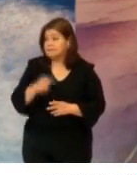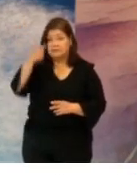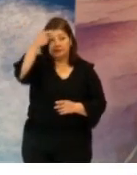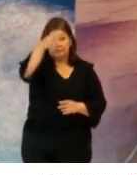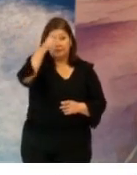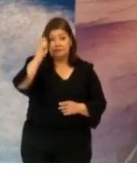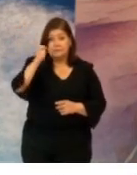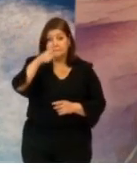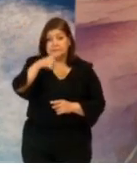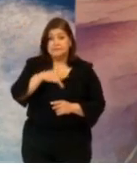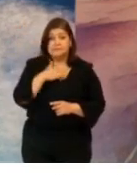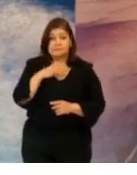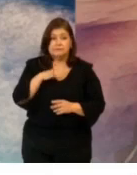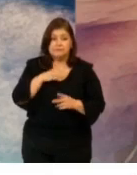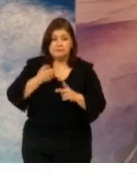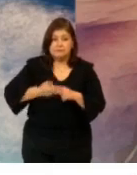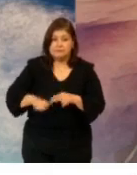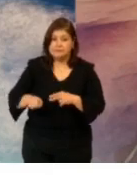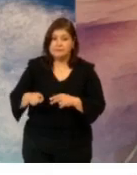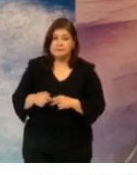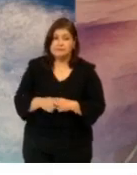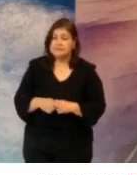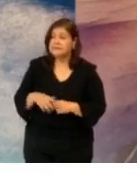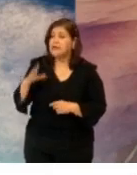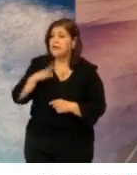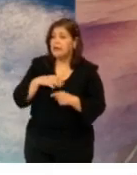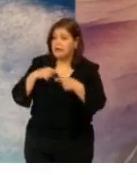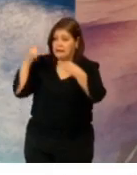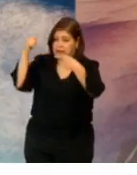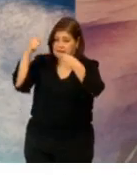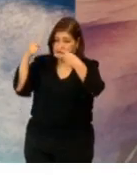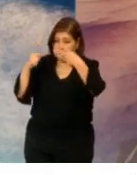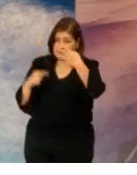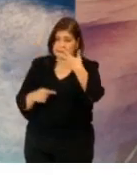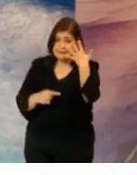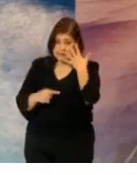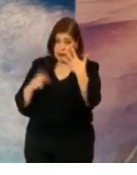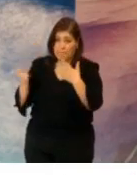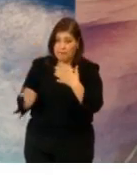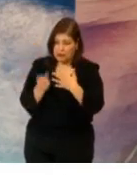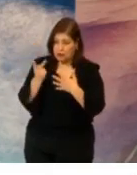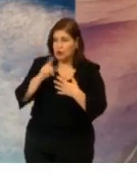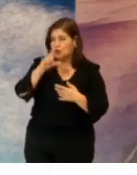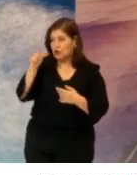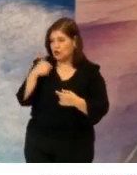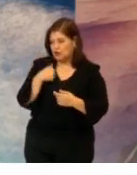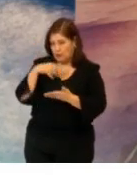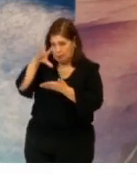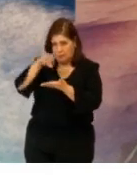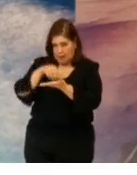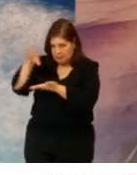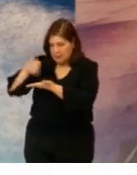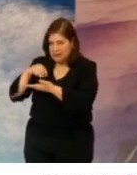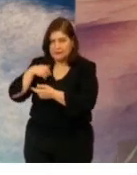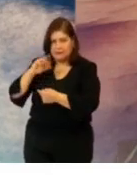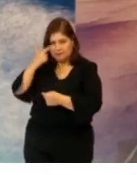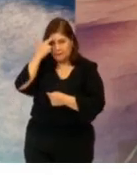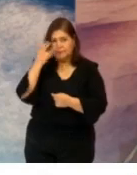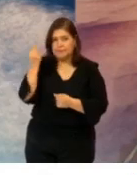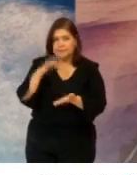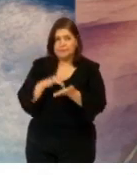Y con esa arrancamos. Voy a tomar 5 preguntas y luego yo me encargaré de recordárselas, no se preocupen. Entonces, muchas